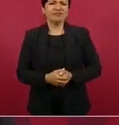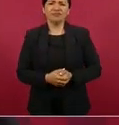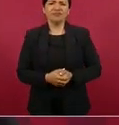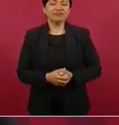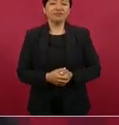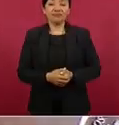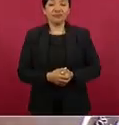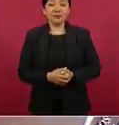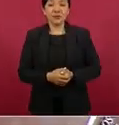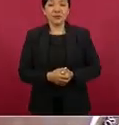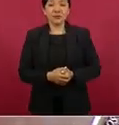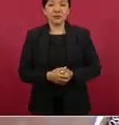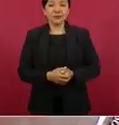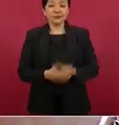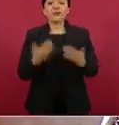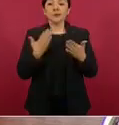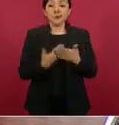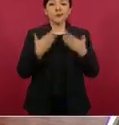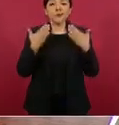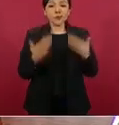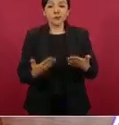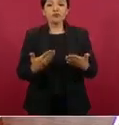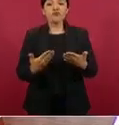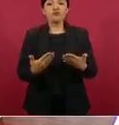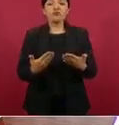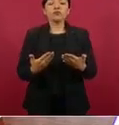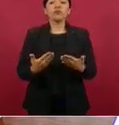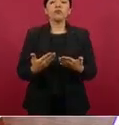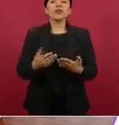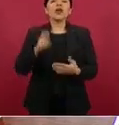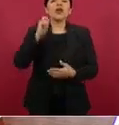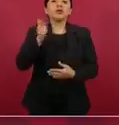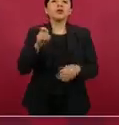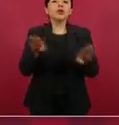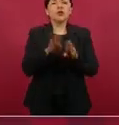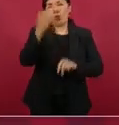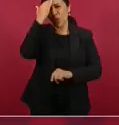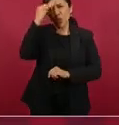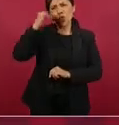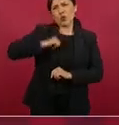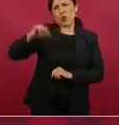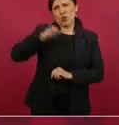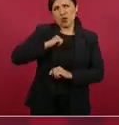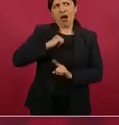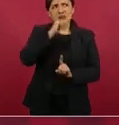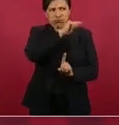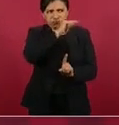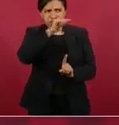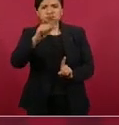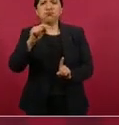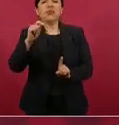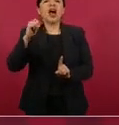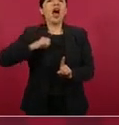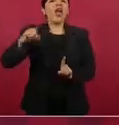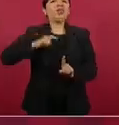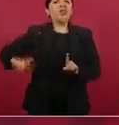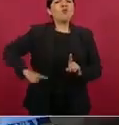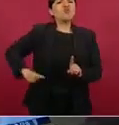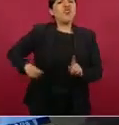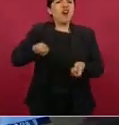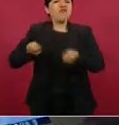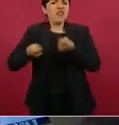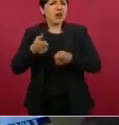ahora los que vienen del antiguo régimen, casi todos, hubo una